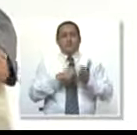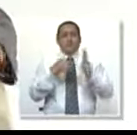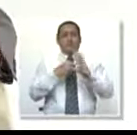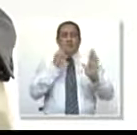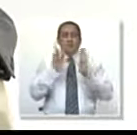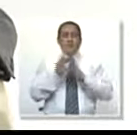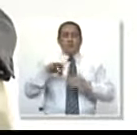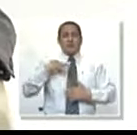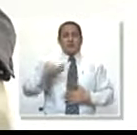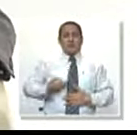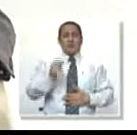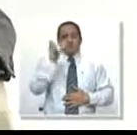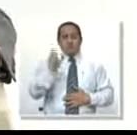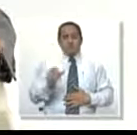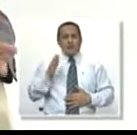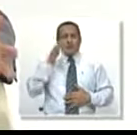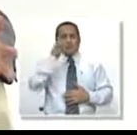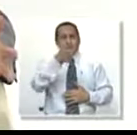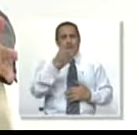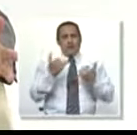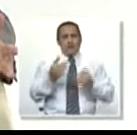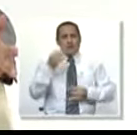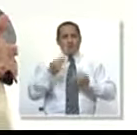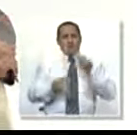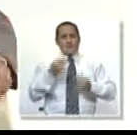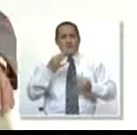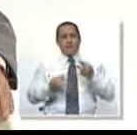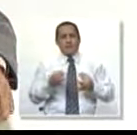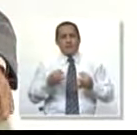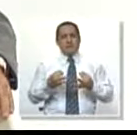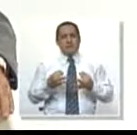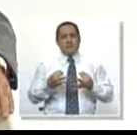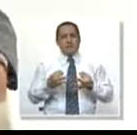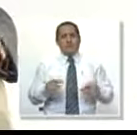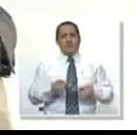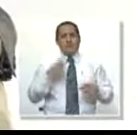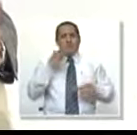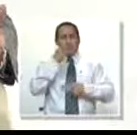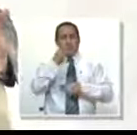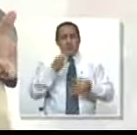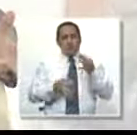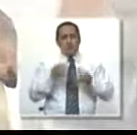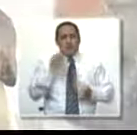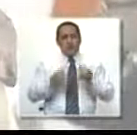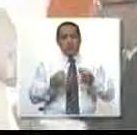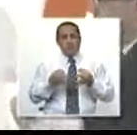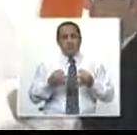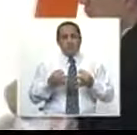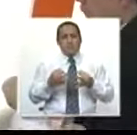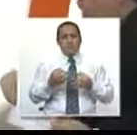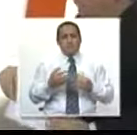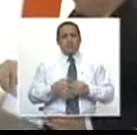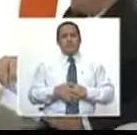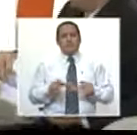entonces claro la señora acude al al poder judicial acude a este